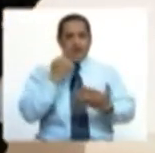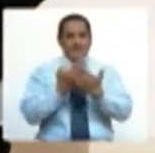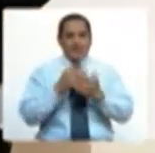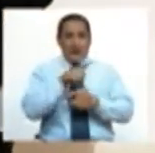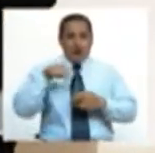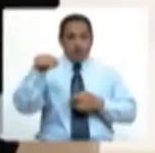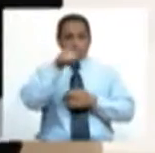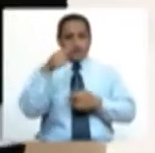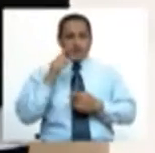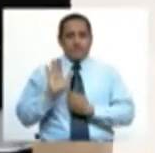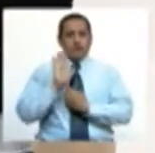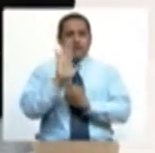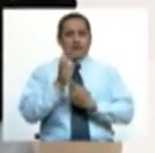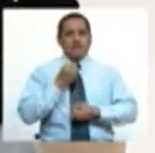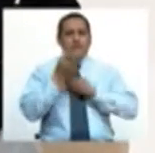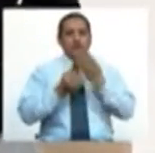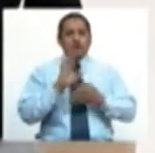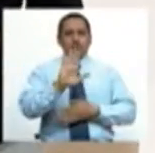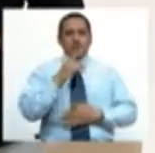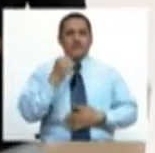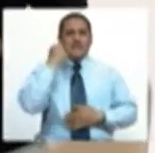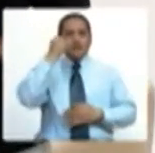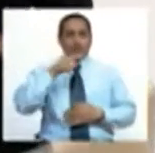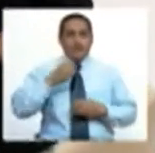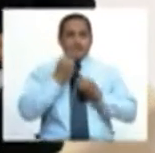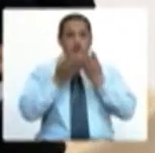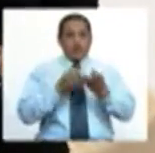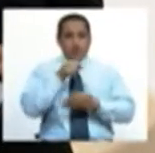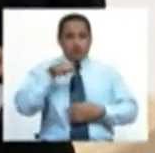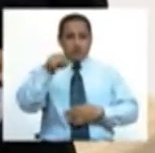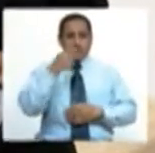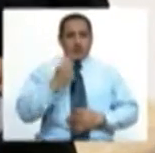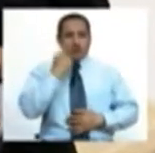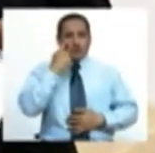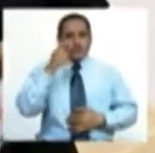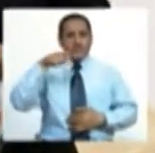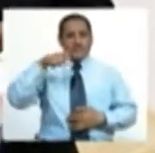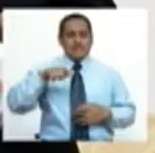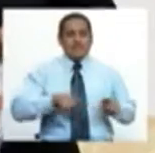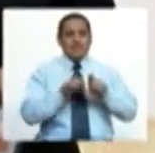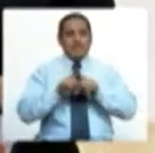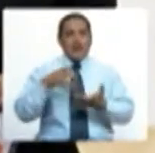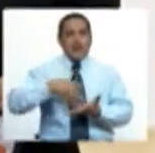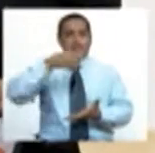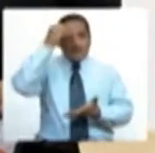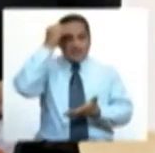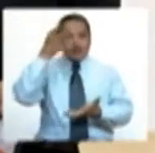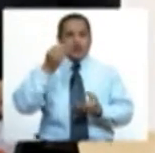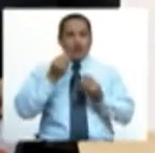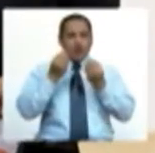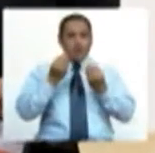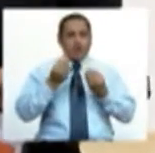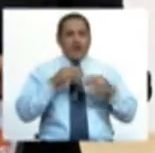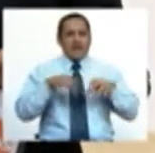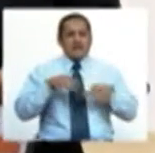acercarle sus derechos, porque es información que usted necesita conocer y que además necesita también poder manejar, como por